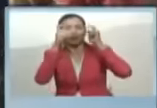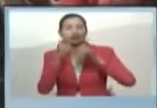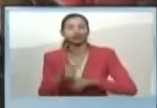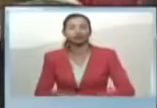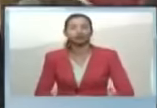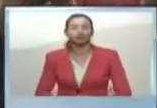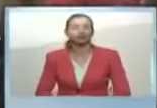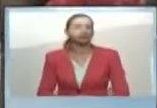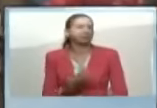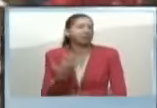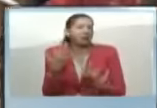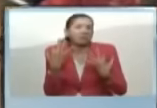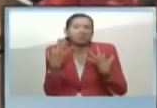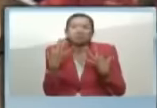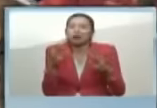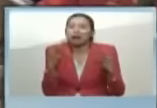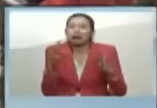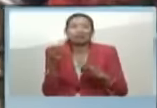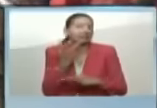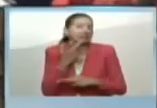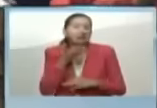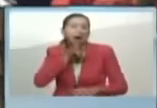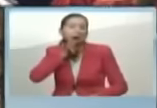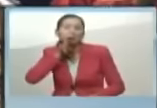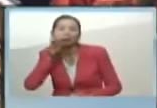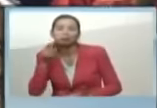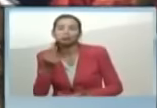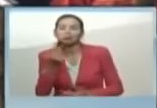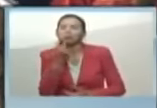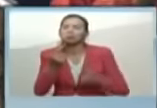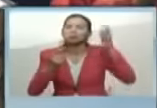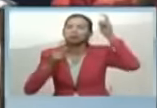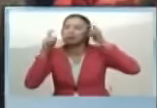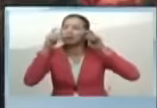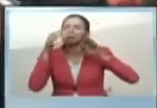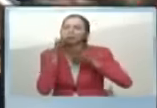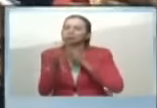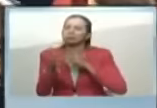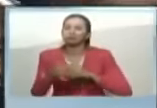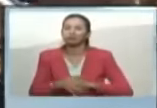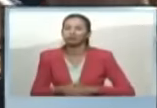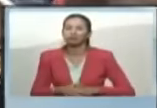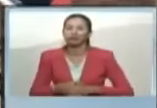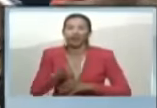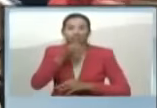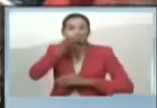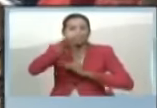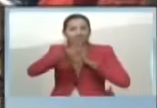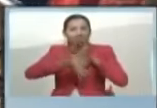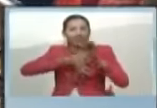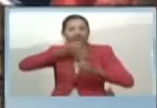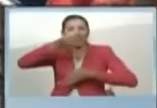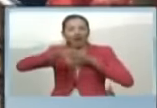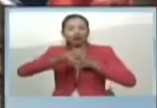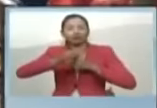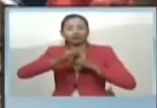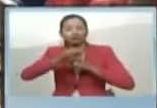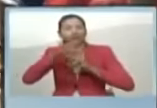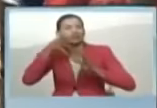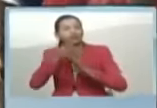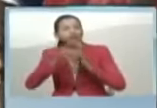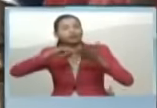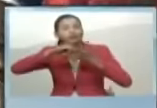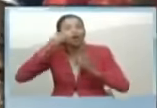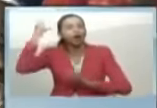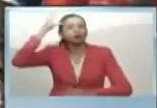mucha sencillez y profundidad fue capaz de decir y definir a la conciencia popular. Y